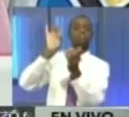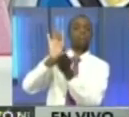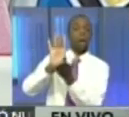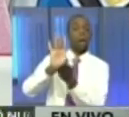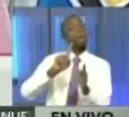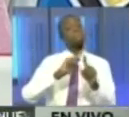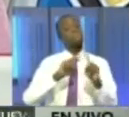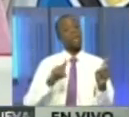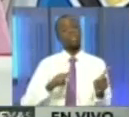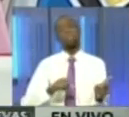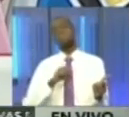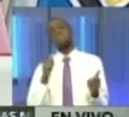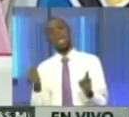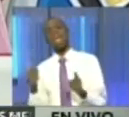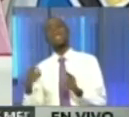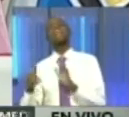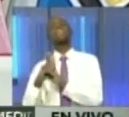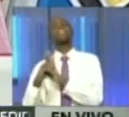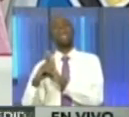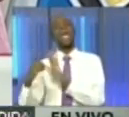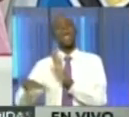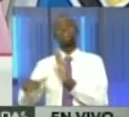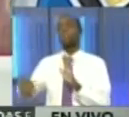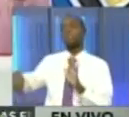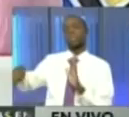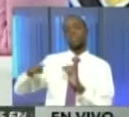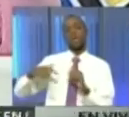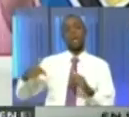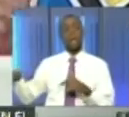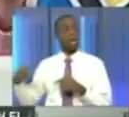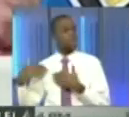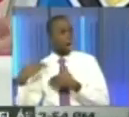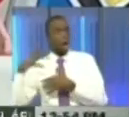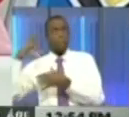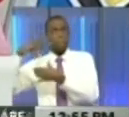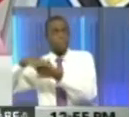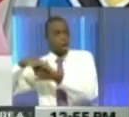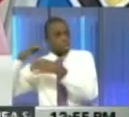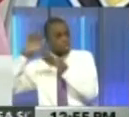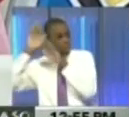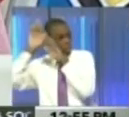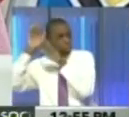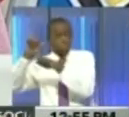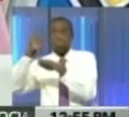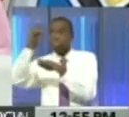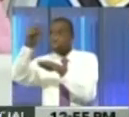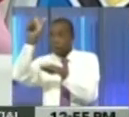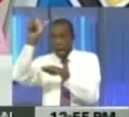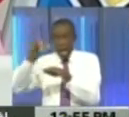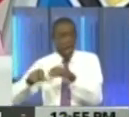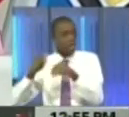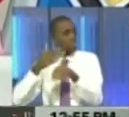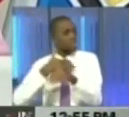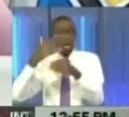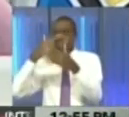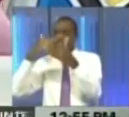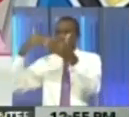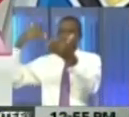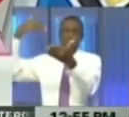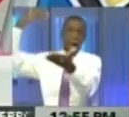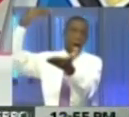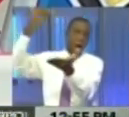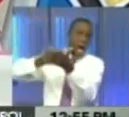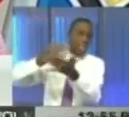la persona que se le quiere revocar el mandato y quieren que culmine su mandato, y asimismo están